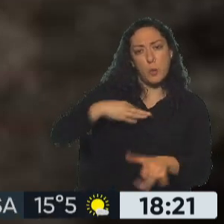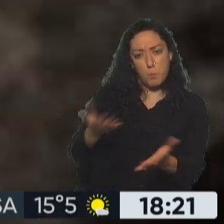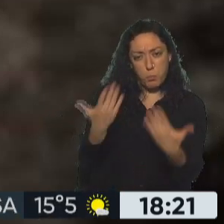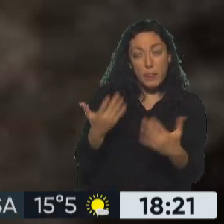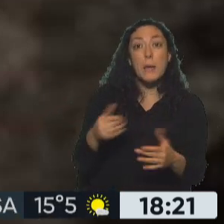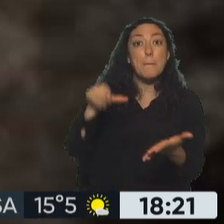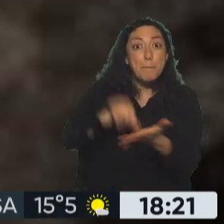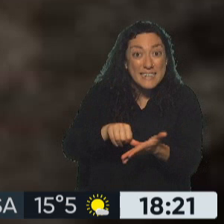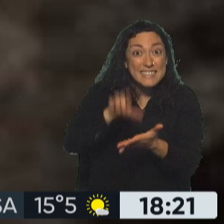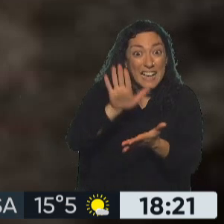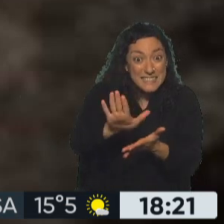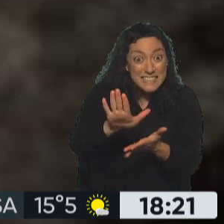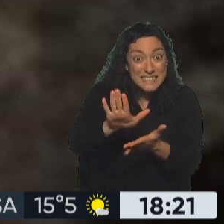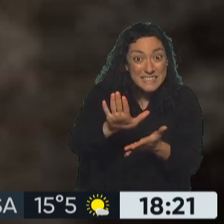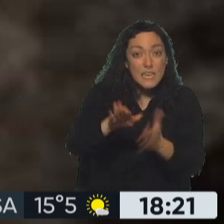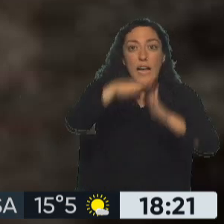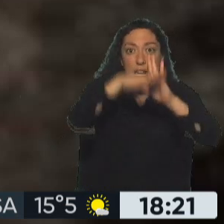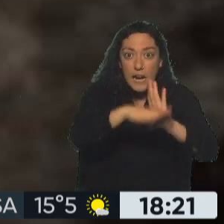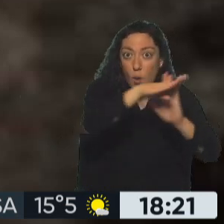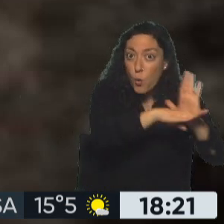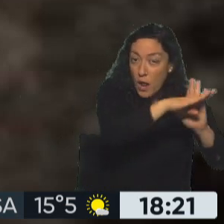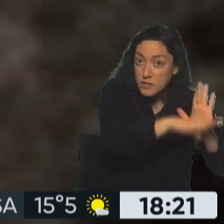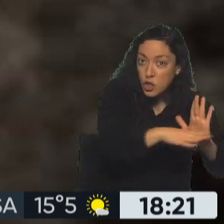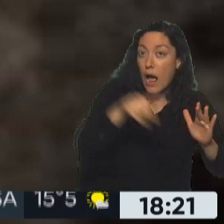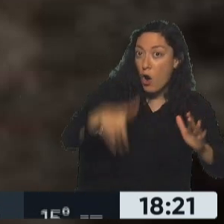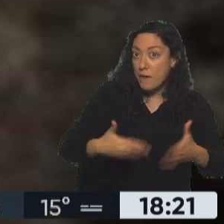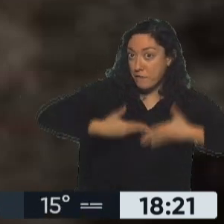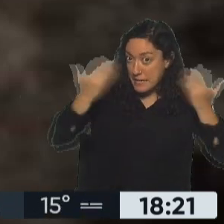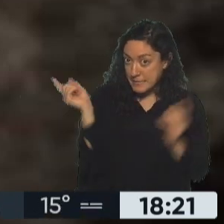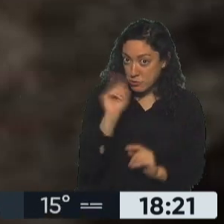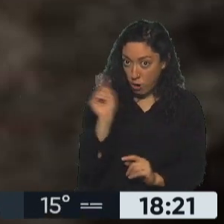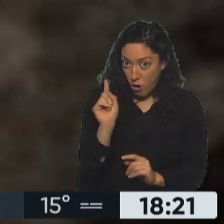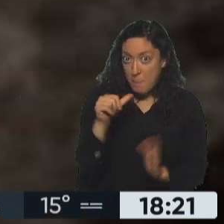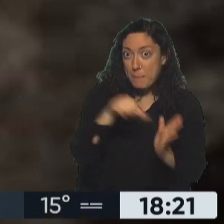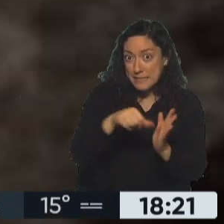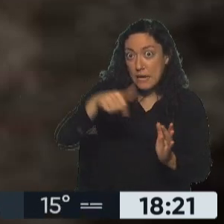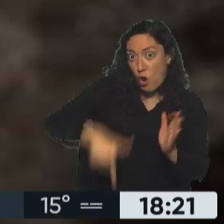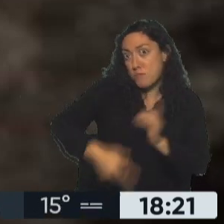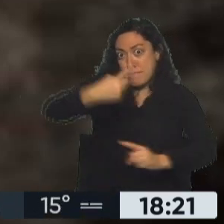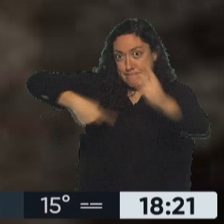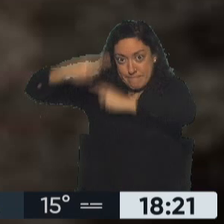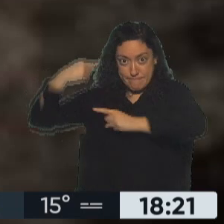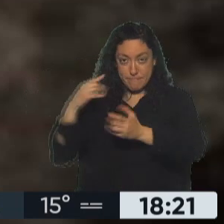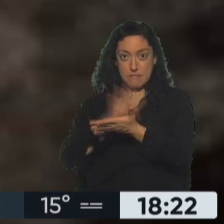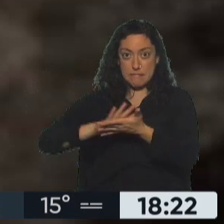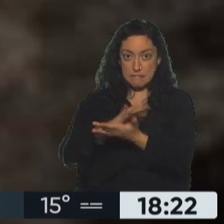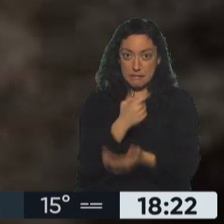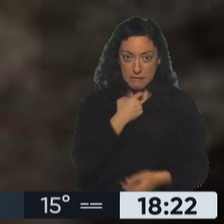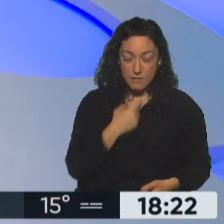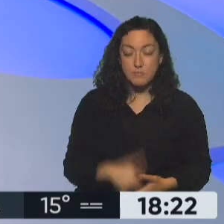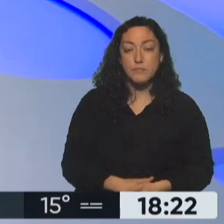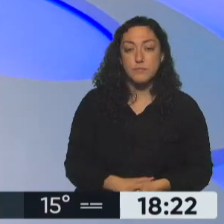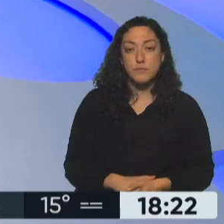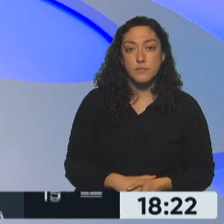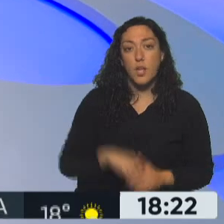países que avanzaron en esta desregulación no son felices, ¿eh? Están tratando de dar marcha atrás ahora. Y una más,